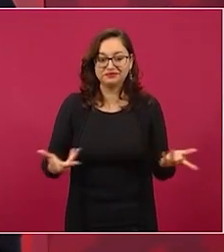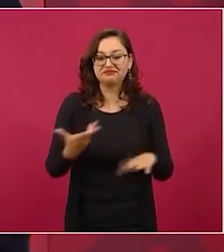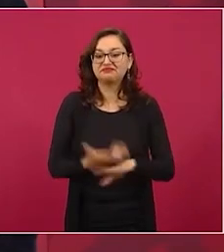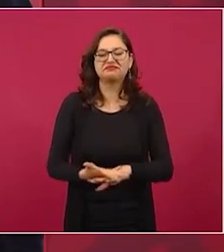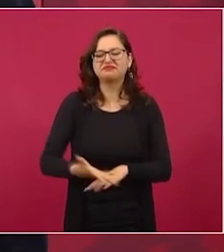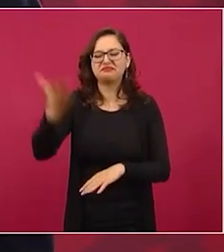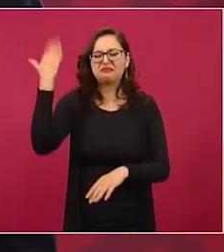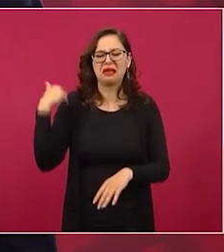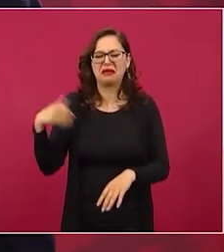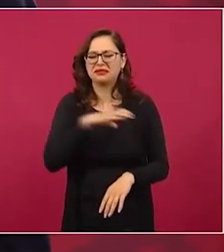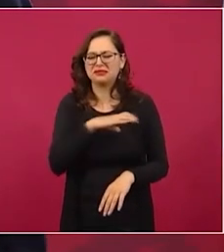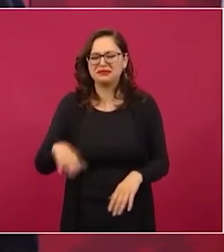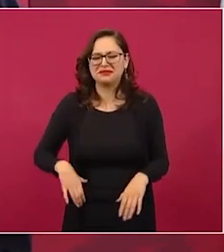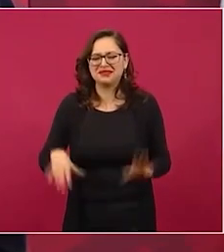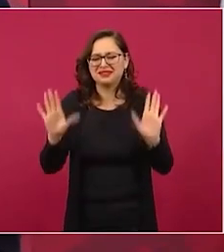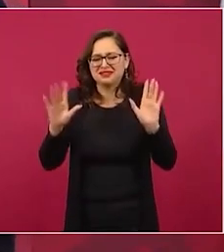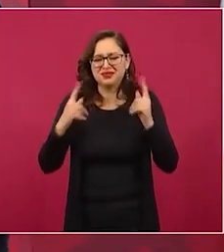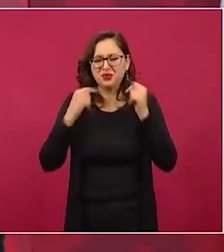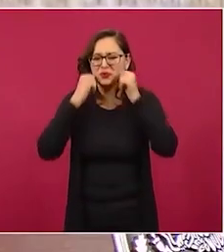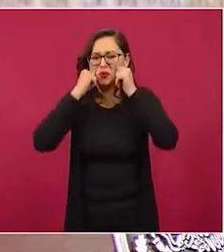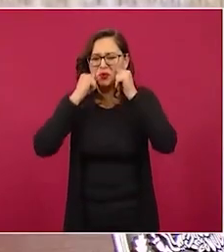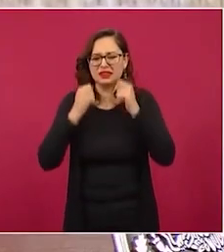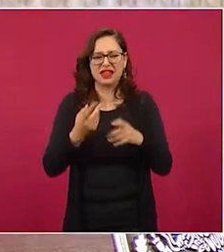quién iba a ser el candidato.